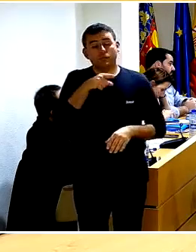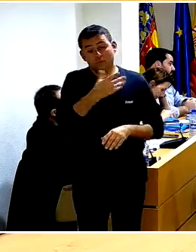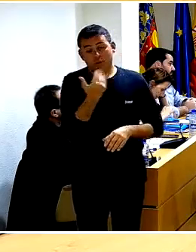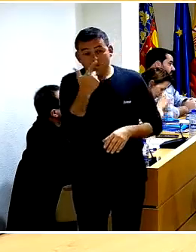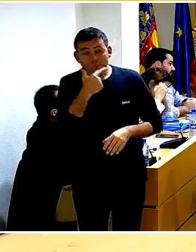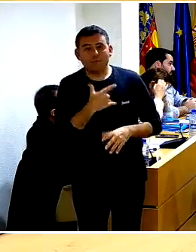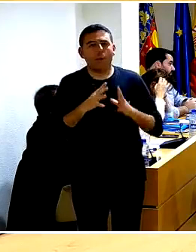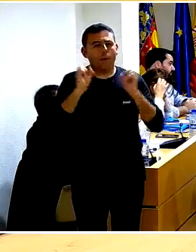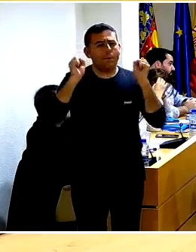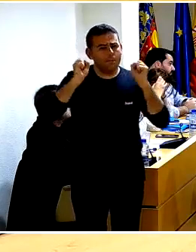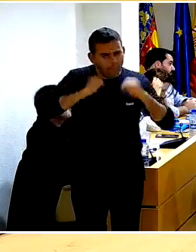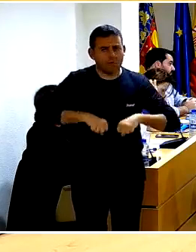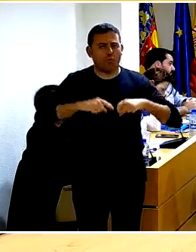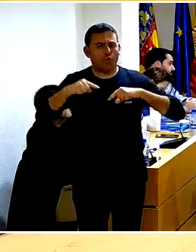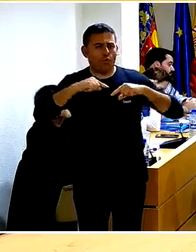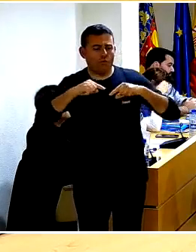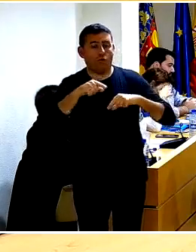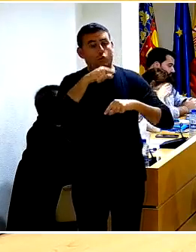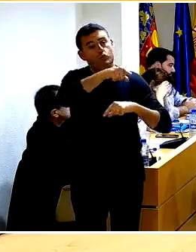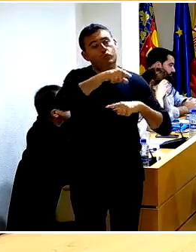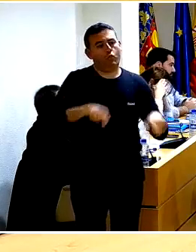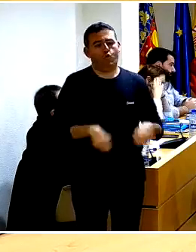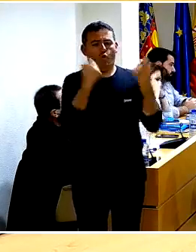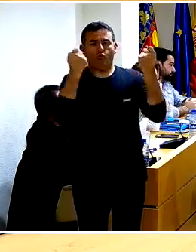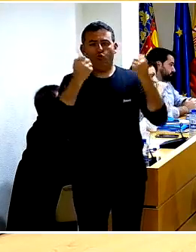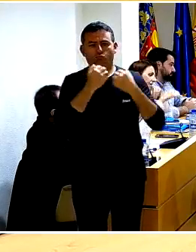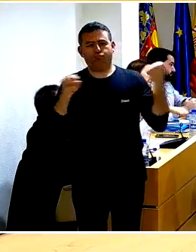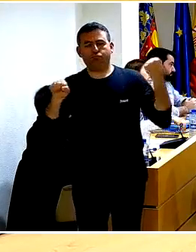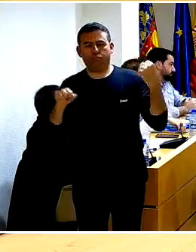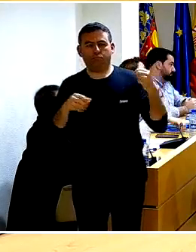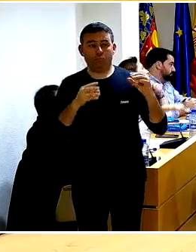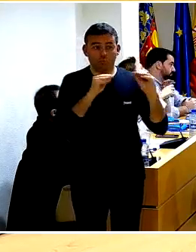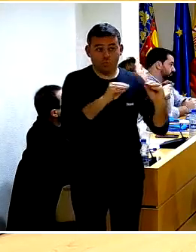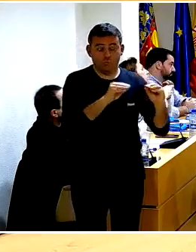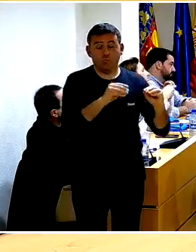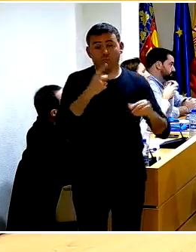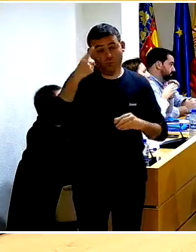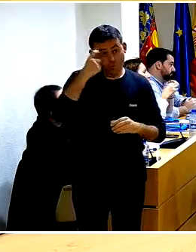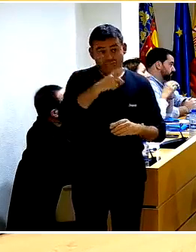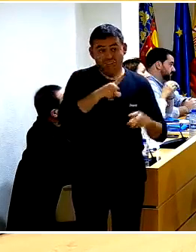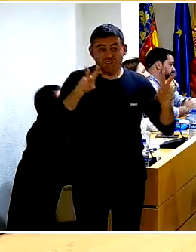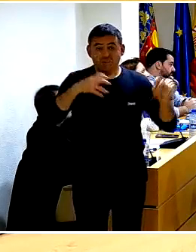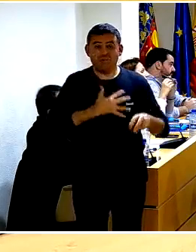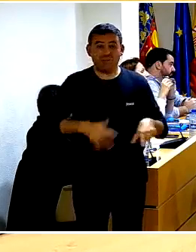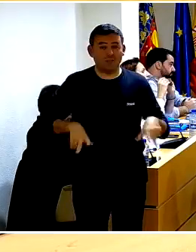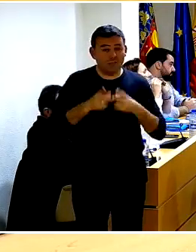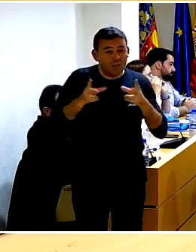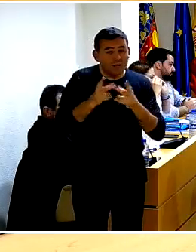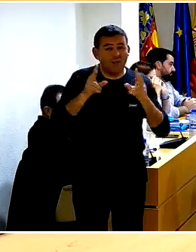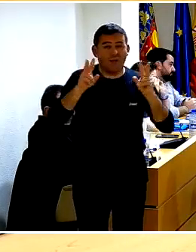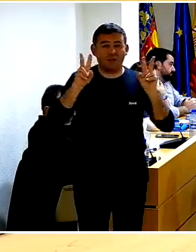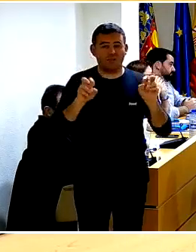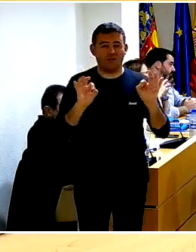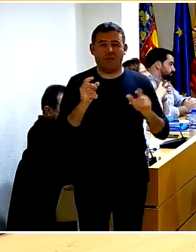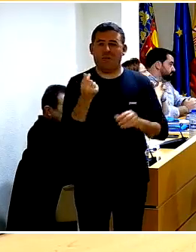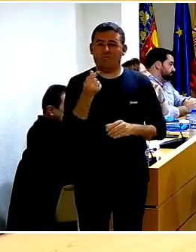crítica furibunda de la alcaldesa a su gestión en bienestar social en esa fecha, porque había muchísimo dinero presupuestado que